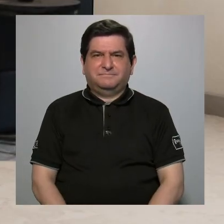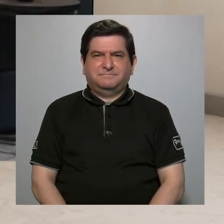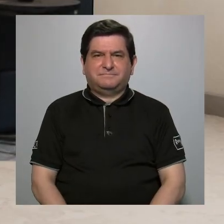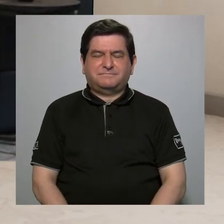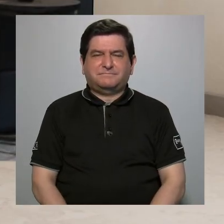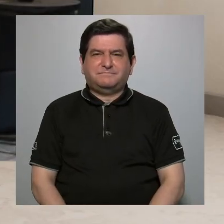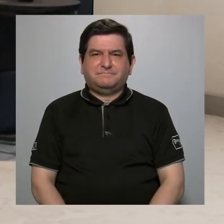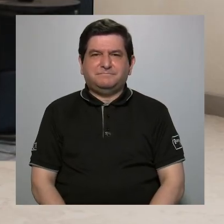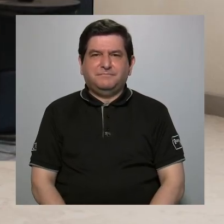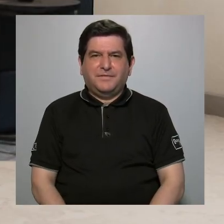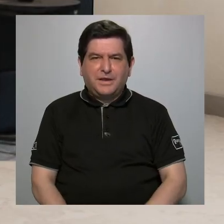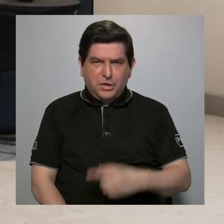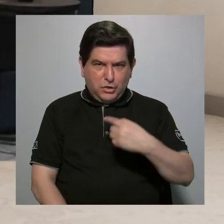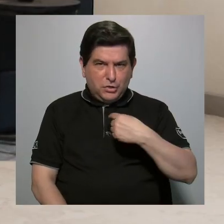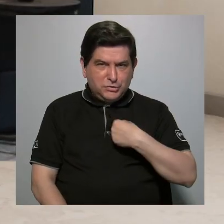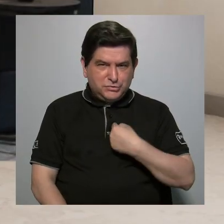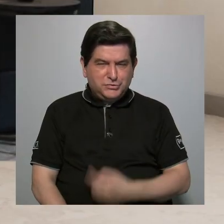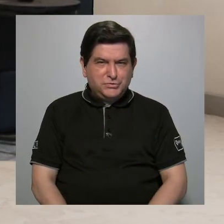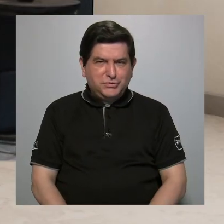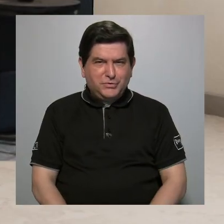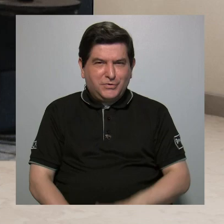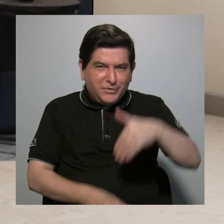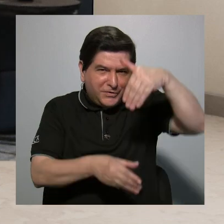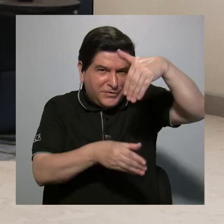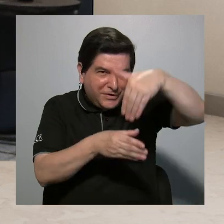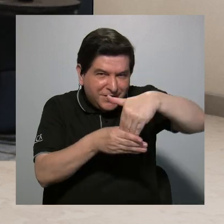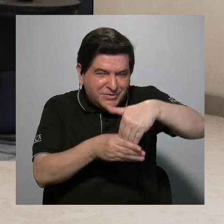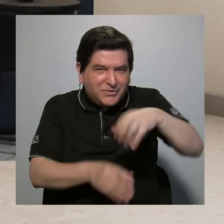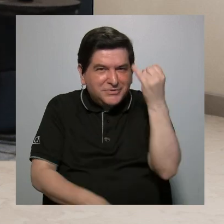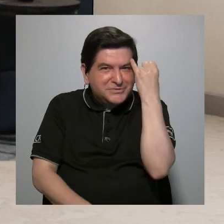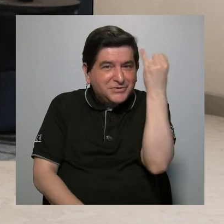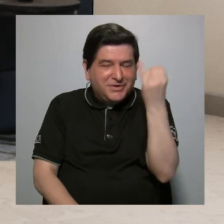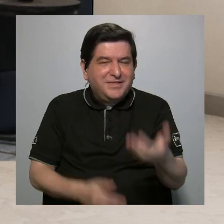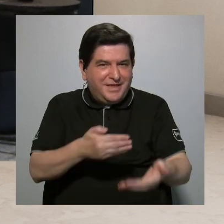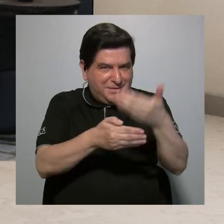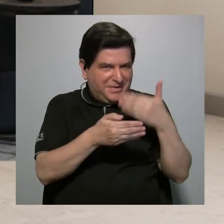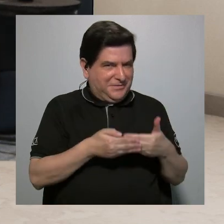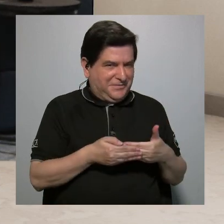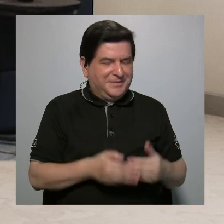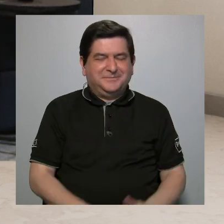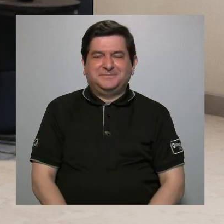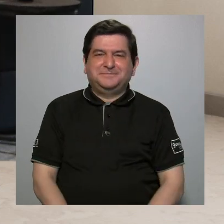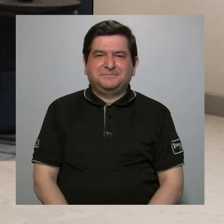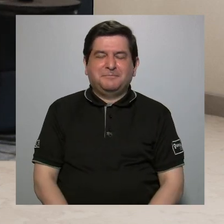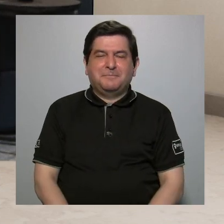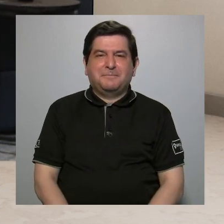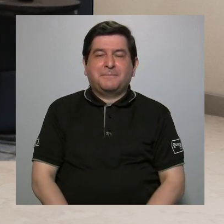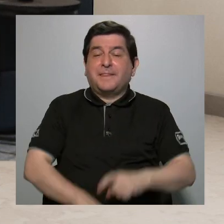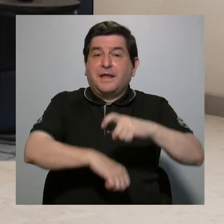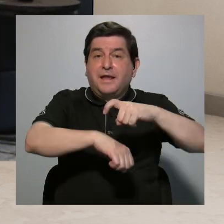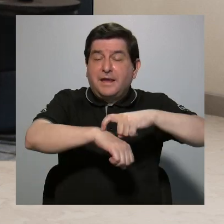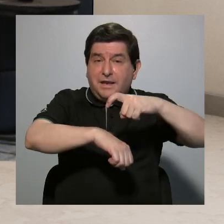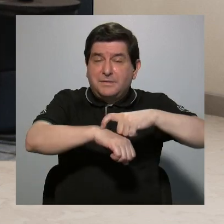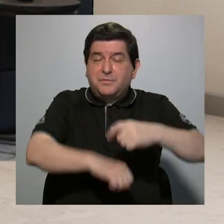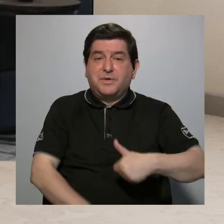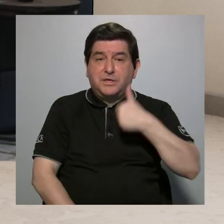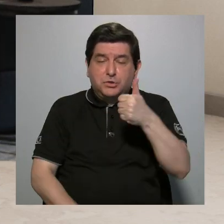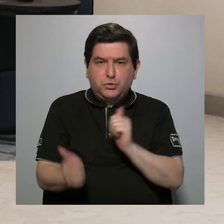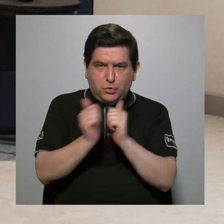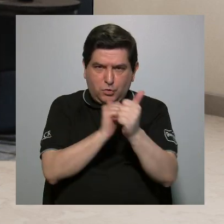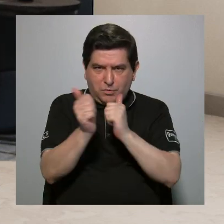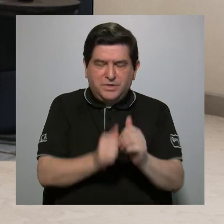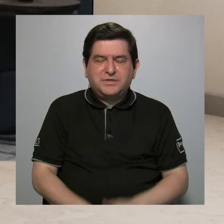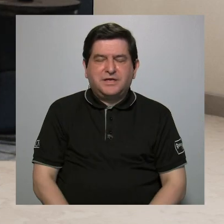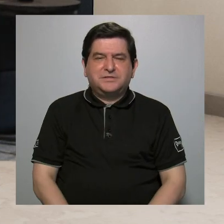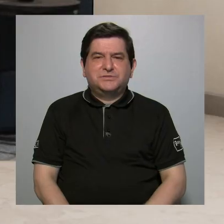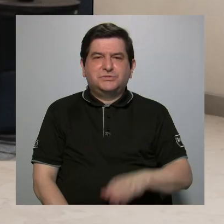Bueno, voy a meter un poquito ahí una cuña con respecto a lo anterior, y es que cuando ganamos el concurso